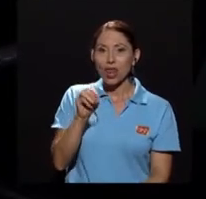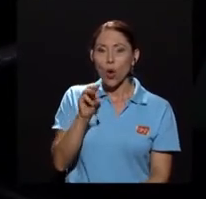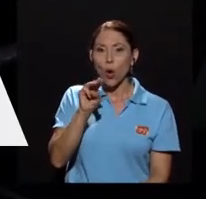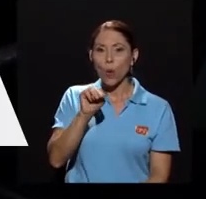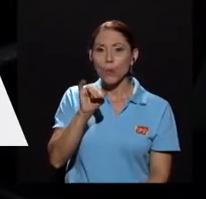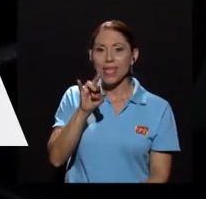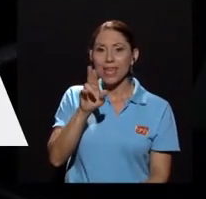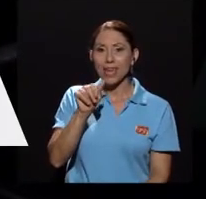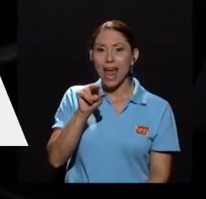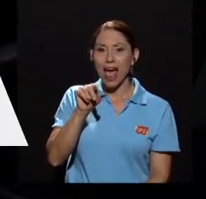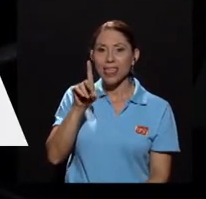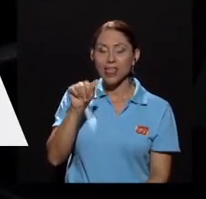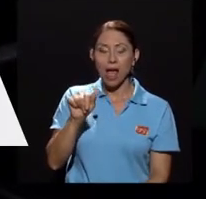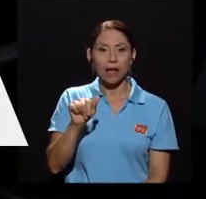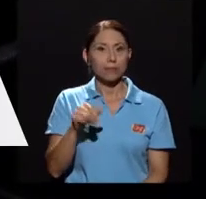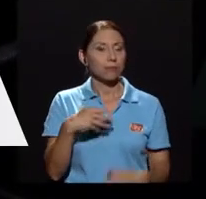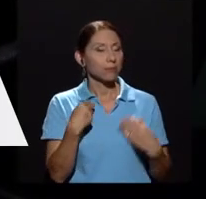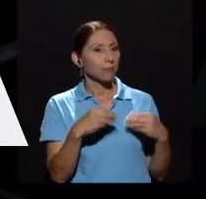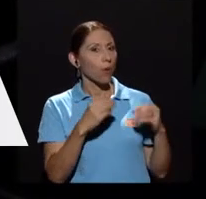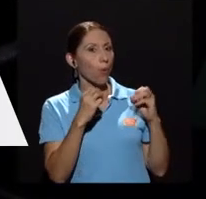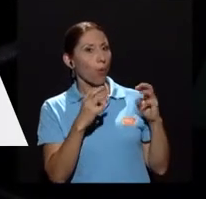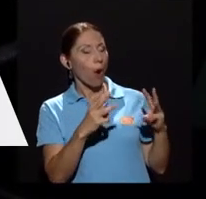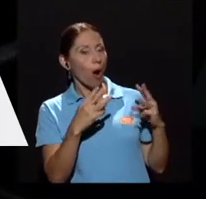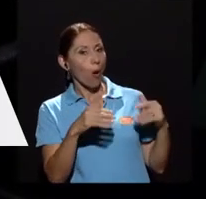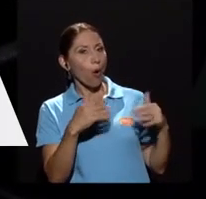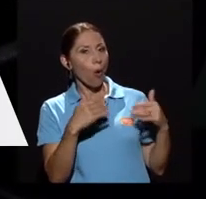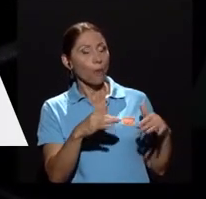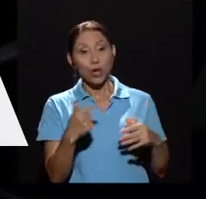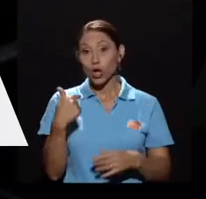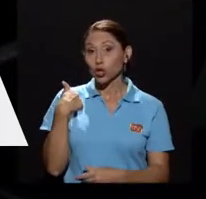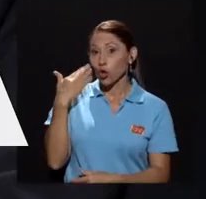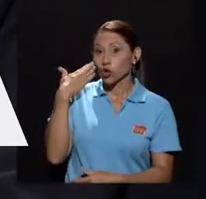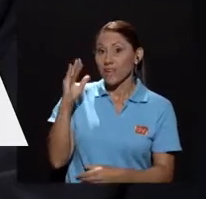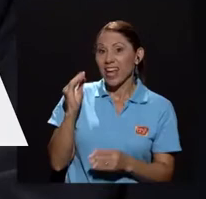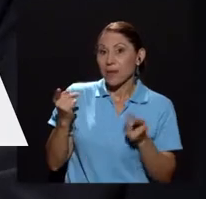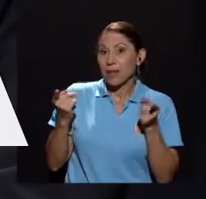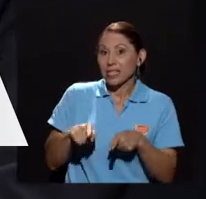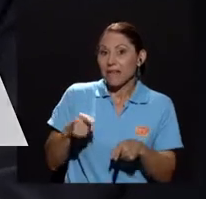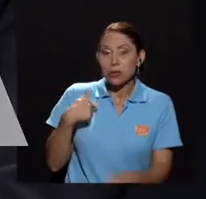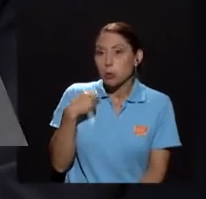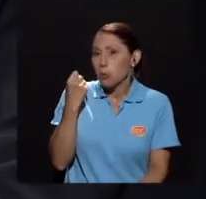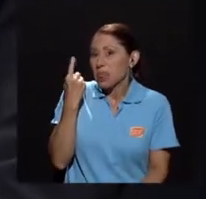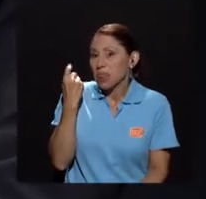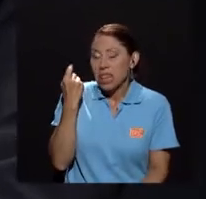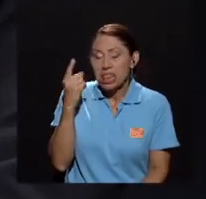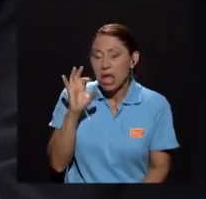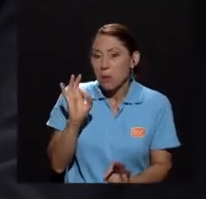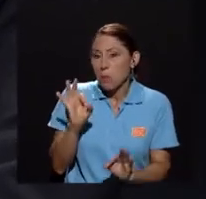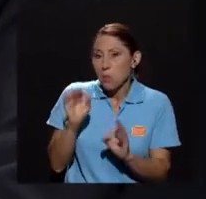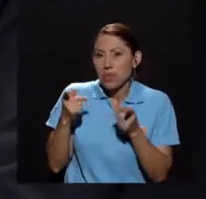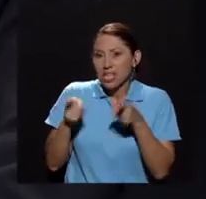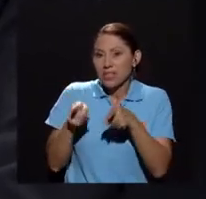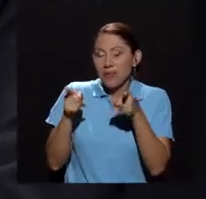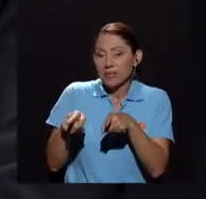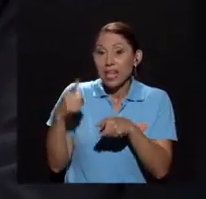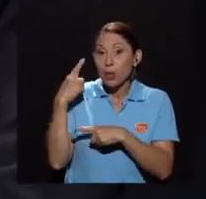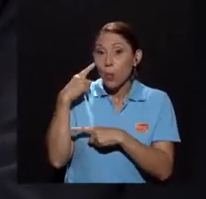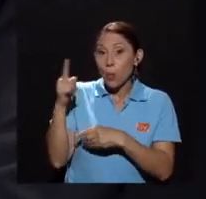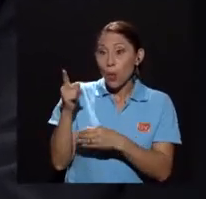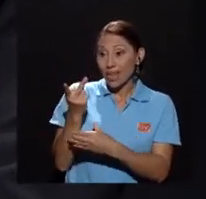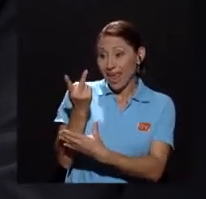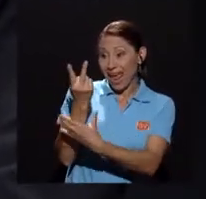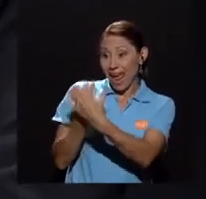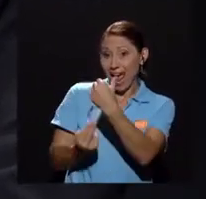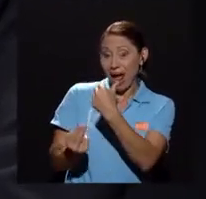yo no sabía lo que pasaba no entendía muy bien que estaba pasando porque la conversación del doctor